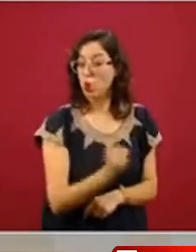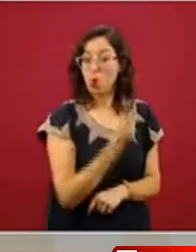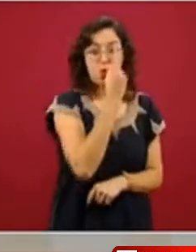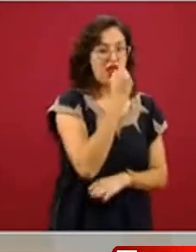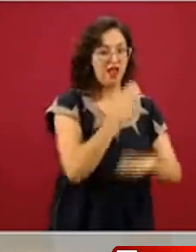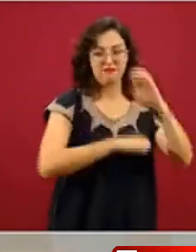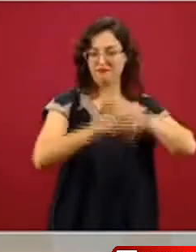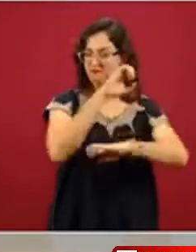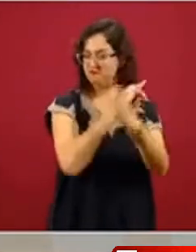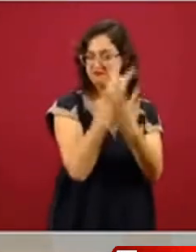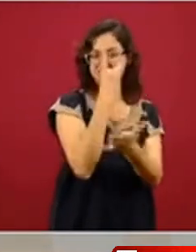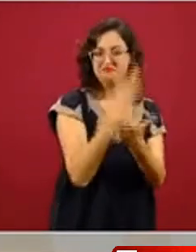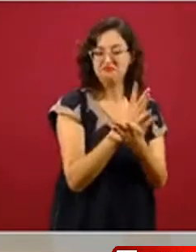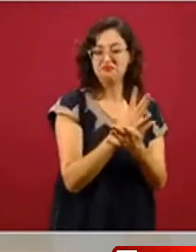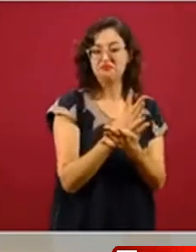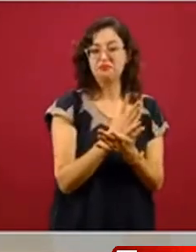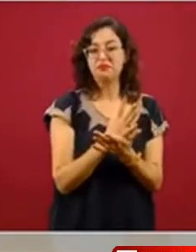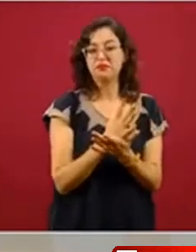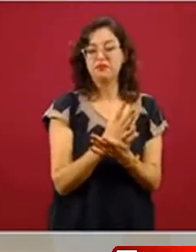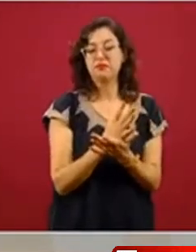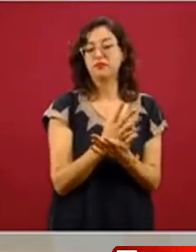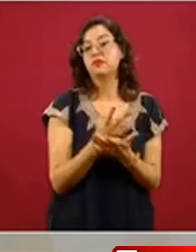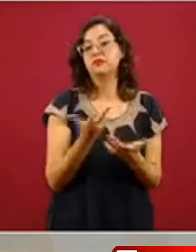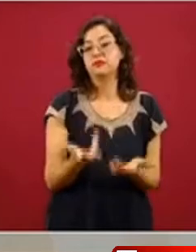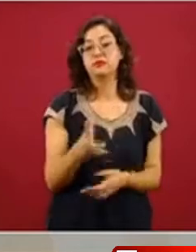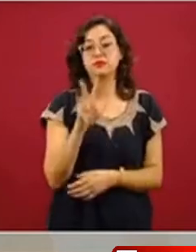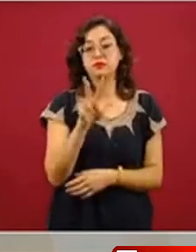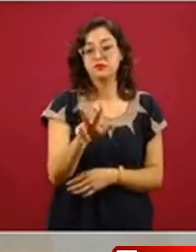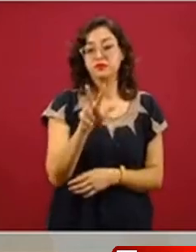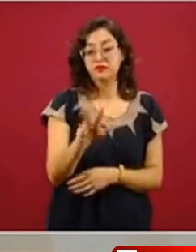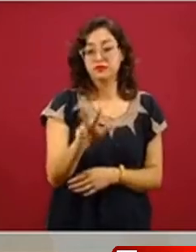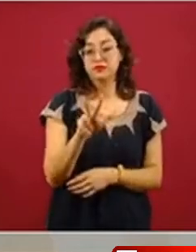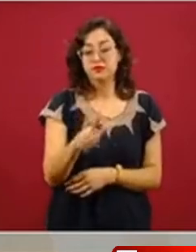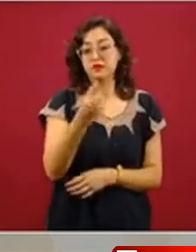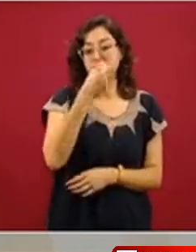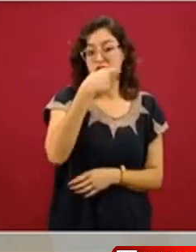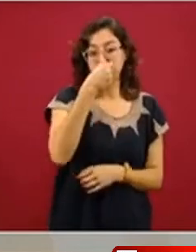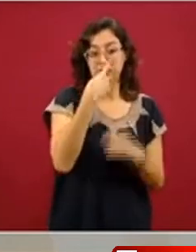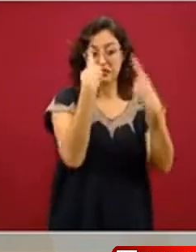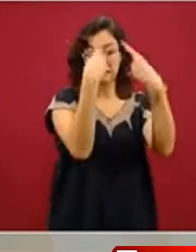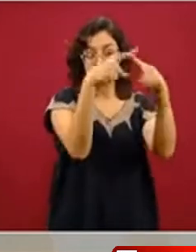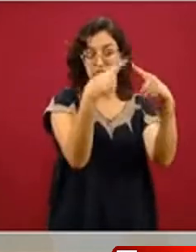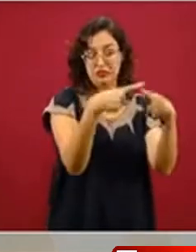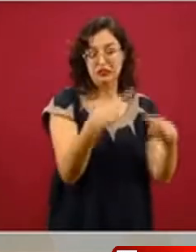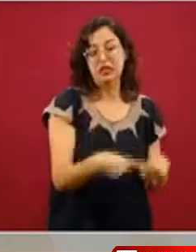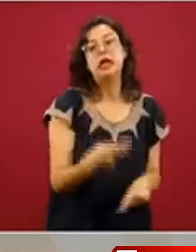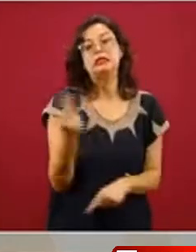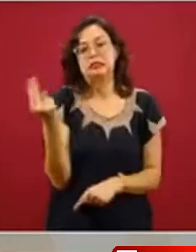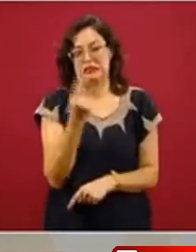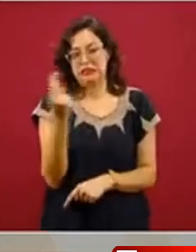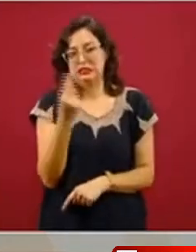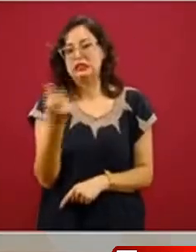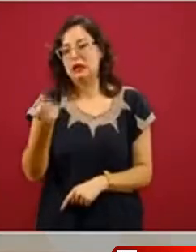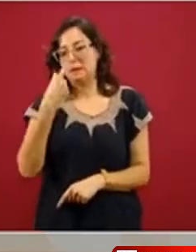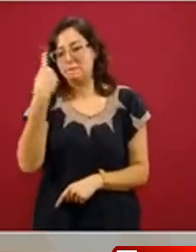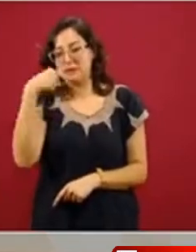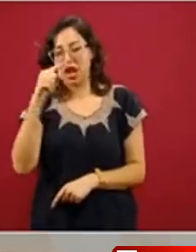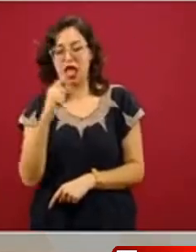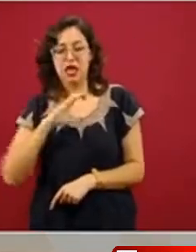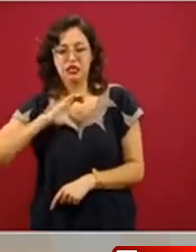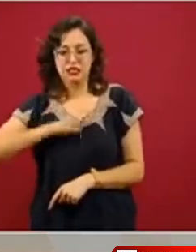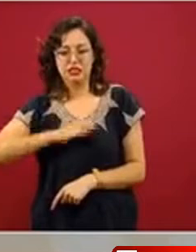sola compañía. Estamos hablando de cerca de 18 medicamentos fundamentales que se usan para el cáncer, se usan un